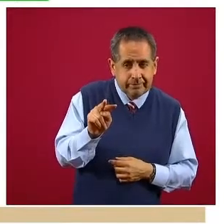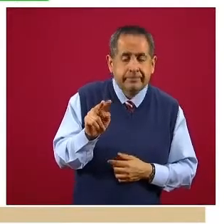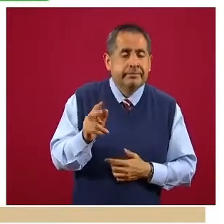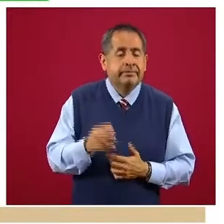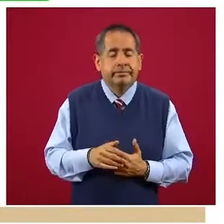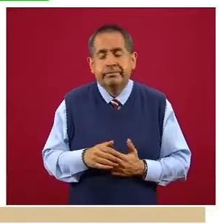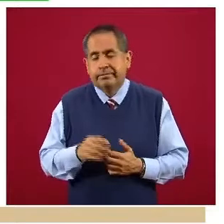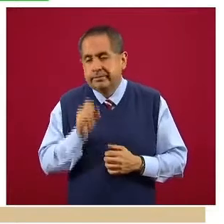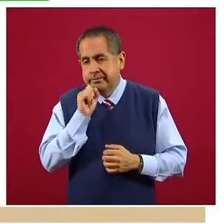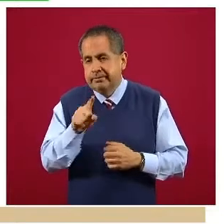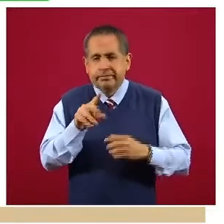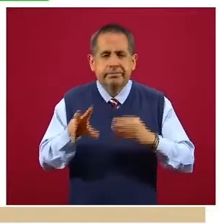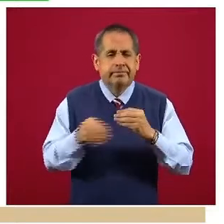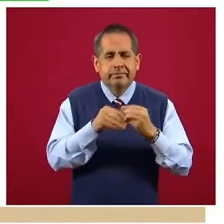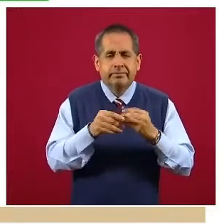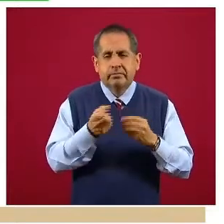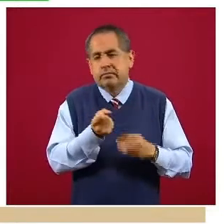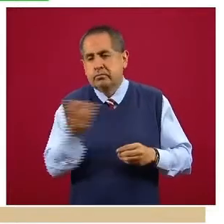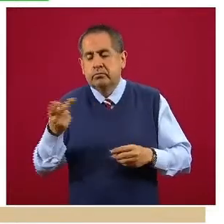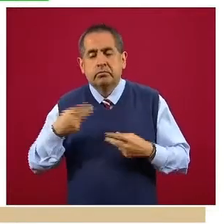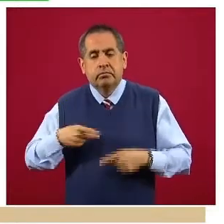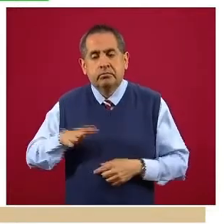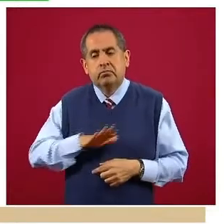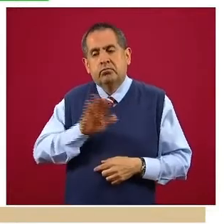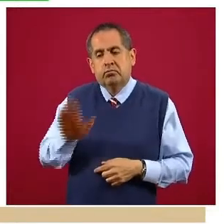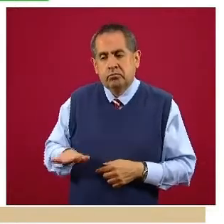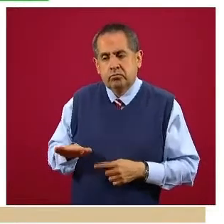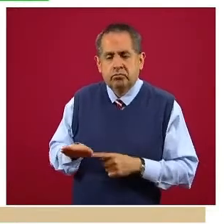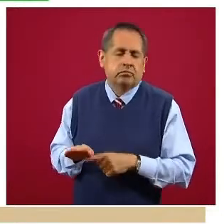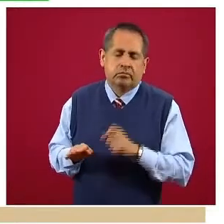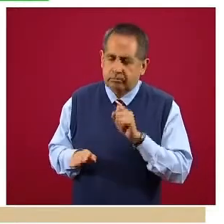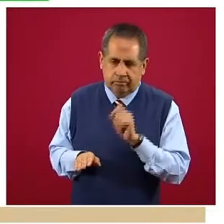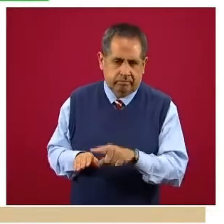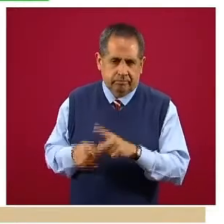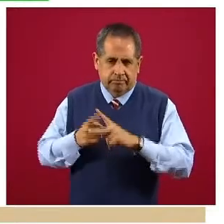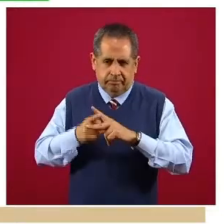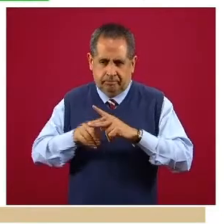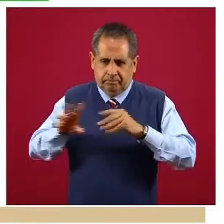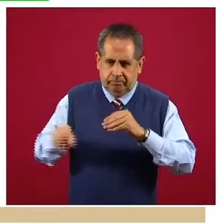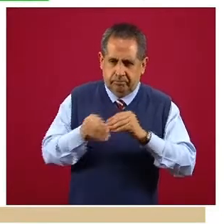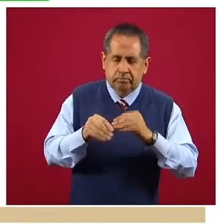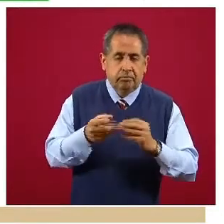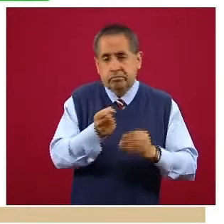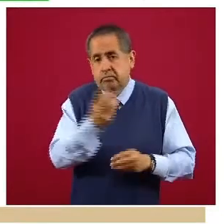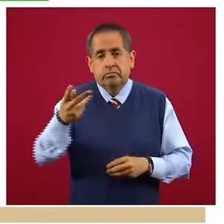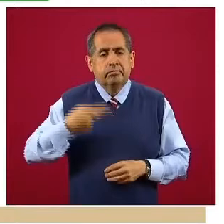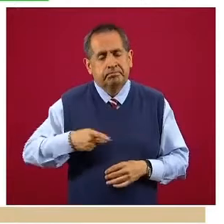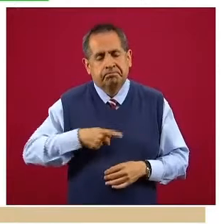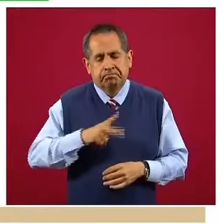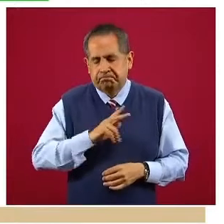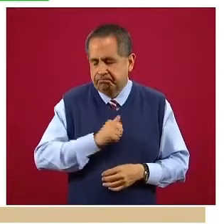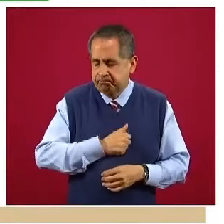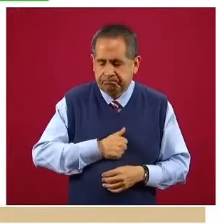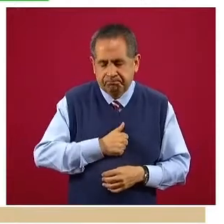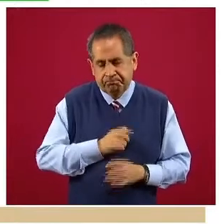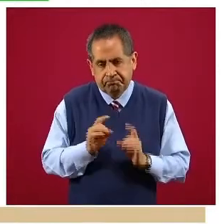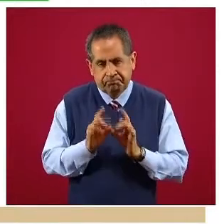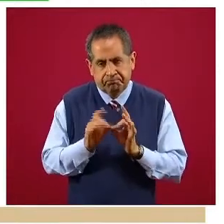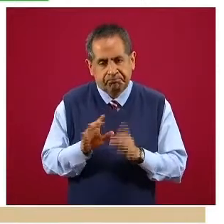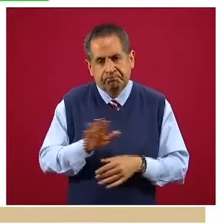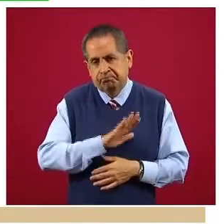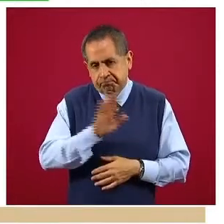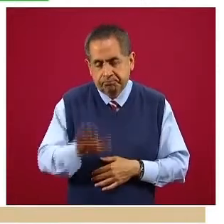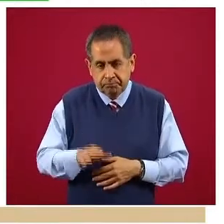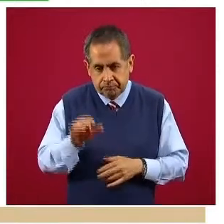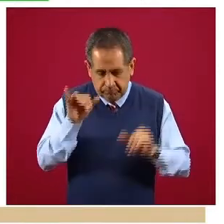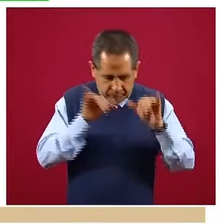pero también lo aplicamos a las defunciones, es decir, aquellas personas que lamentablemente han perdido la vida y que su